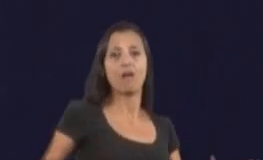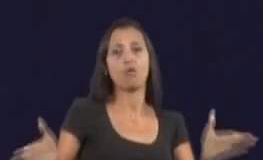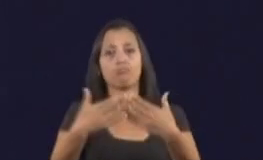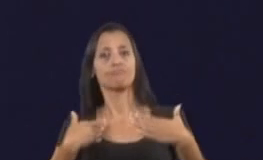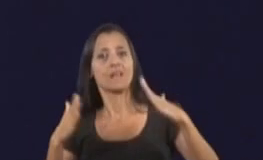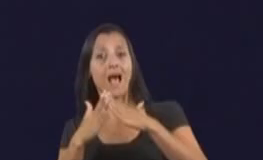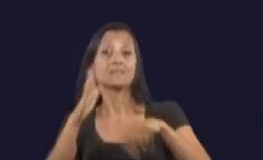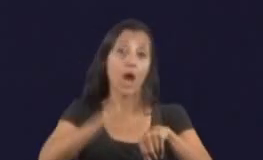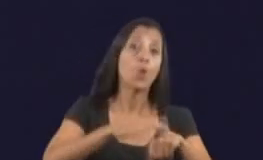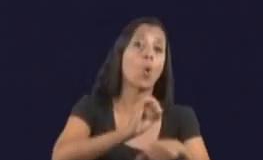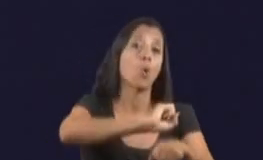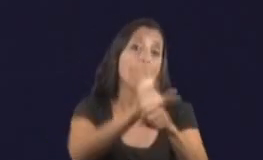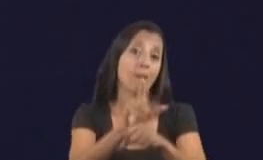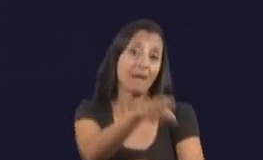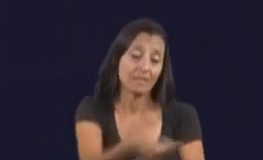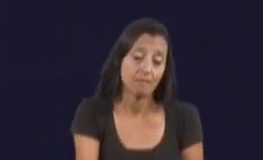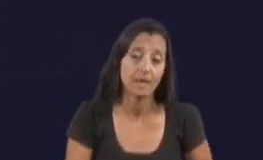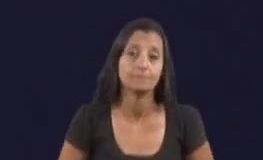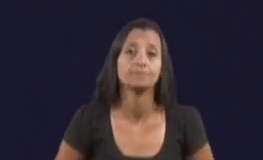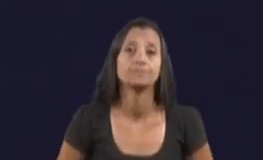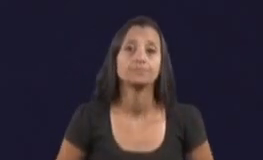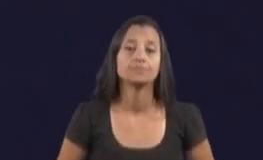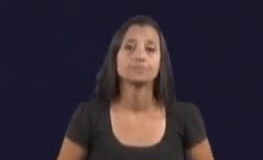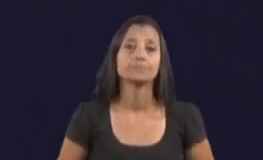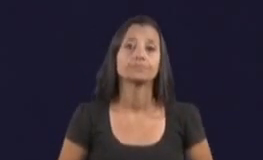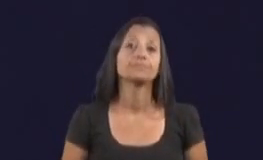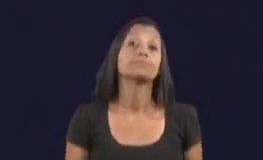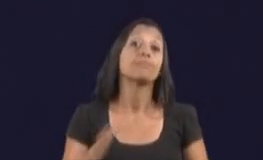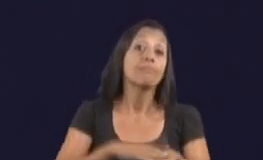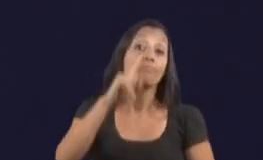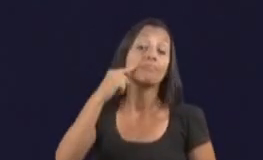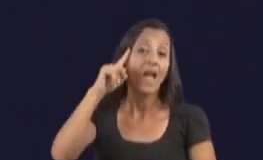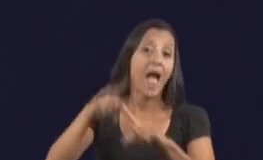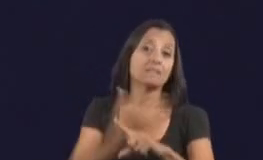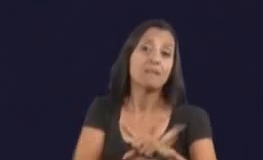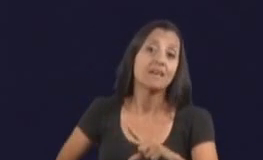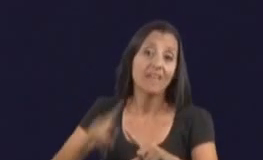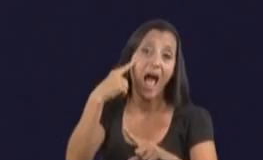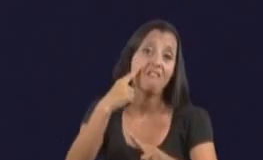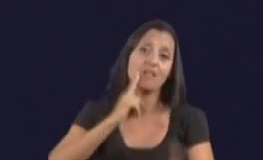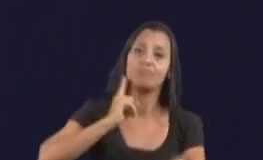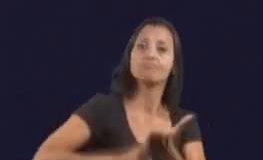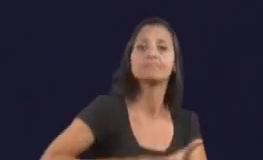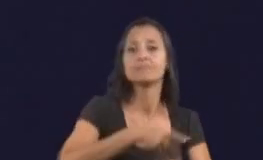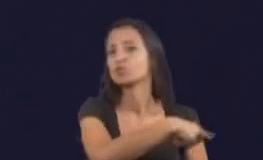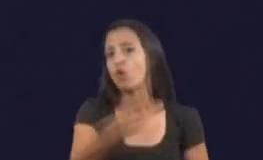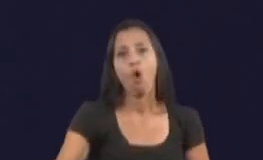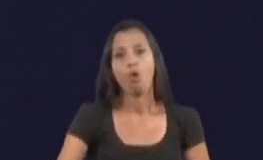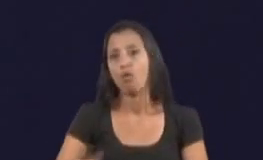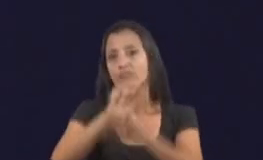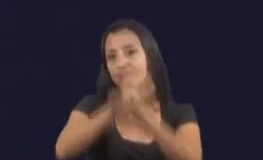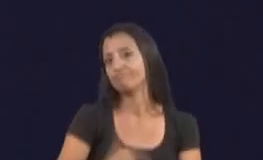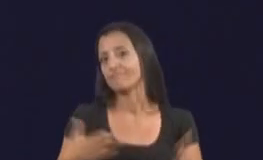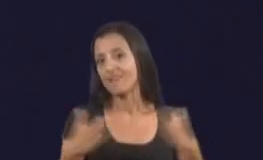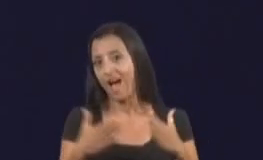realidad de la cuarentena, ¿no? De la cuarentena albertista. Este dato solo ratifica una